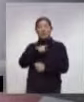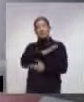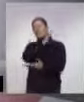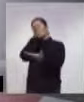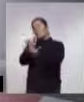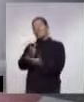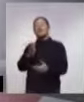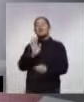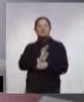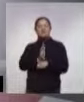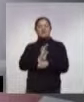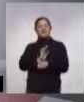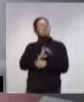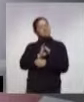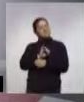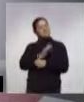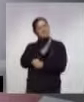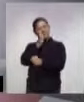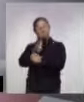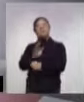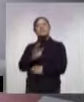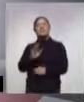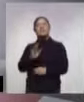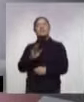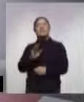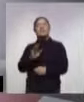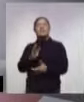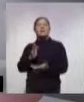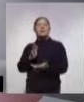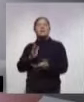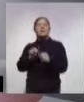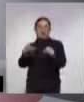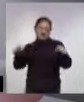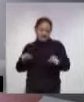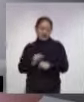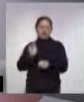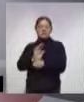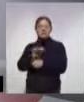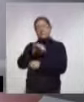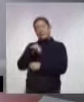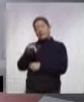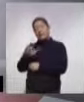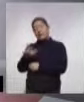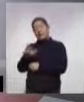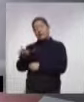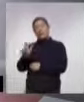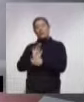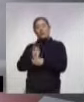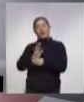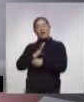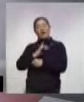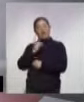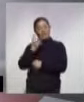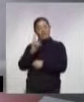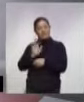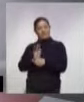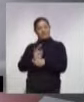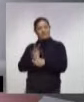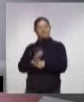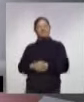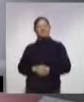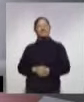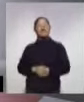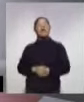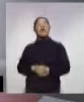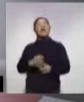cine? Sí, vaya usted a la sala de cine Miguel en el IRA, porque hay una película, se está proyectando una película que